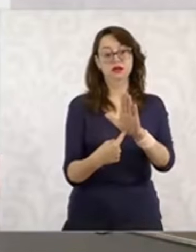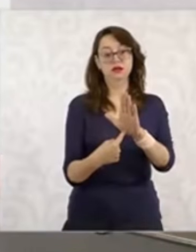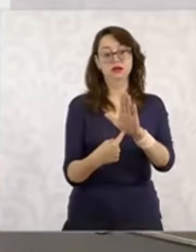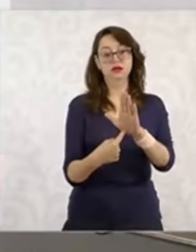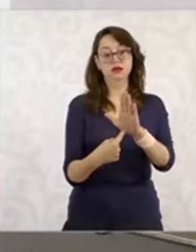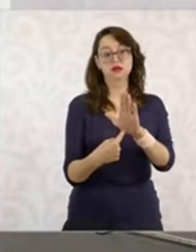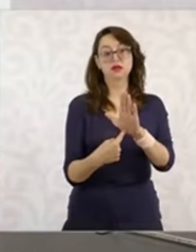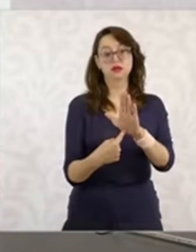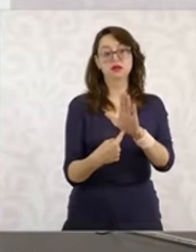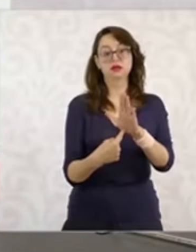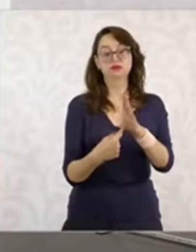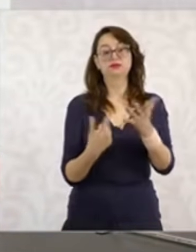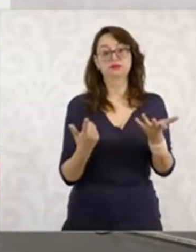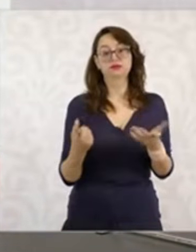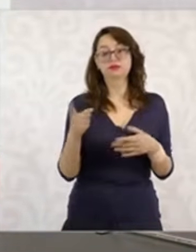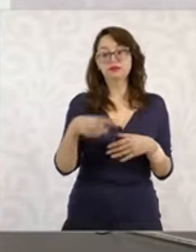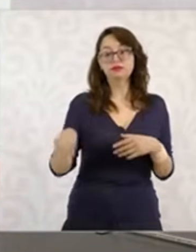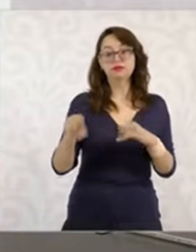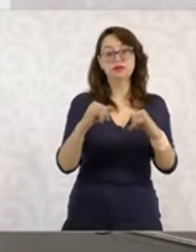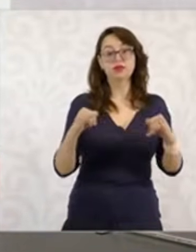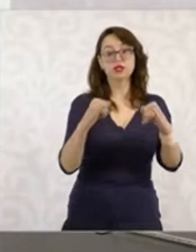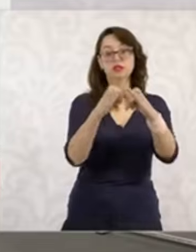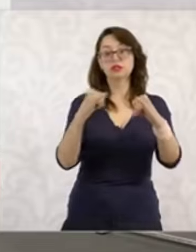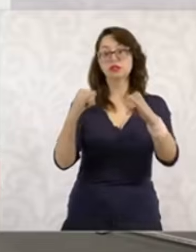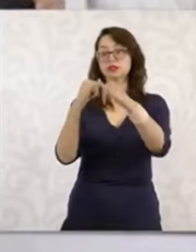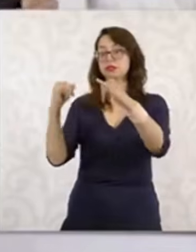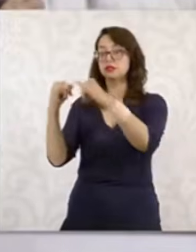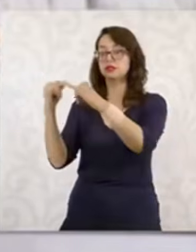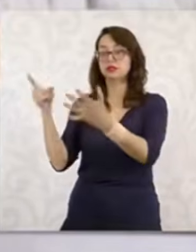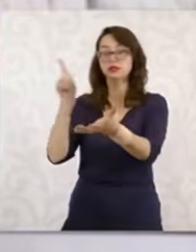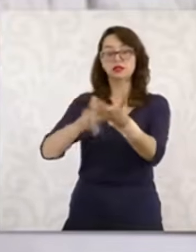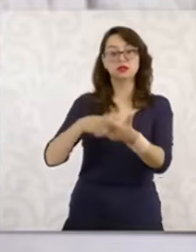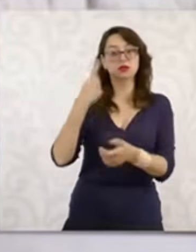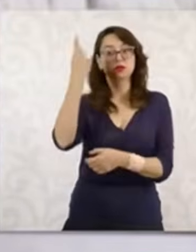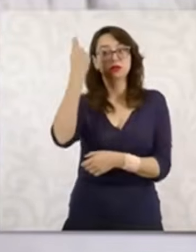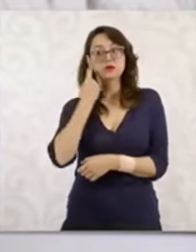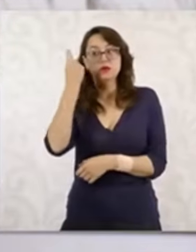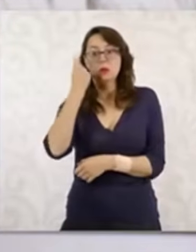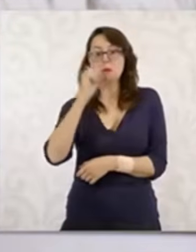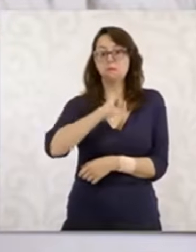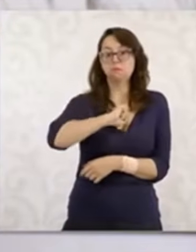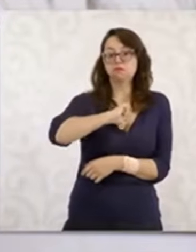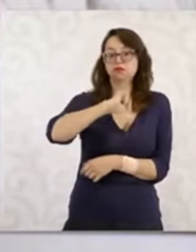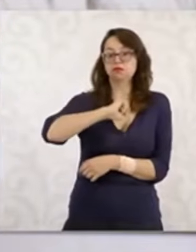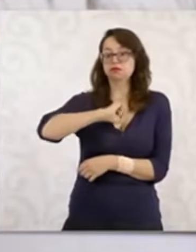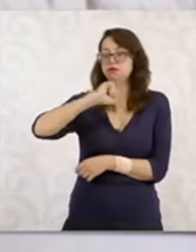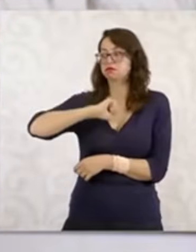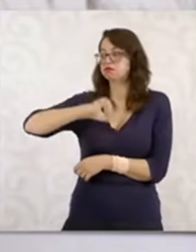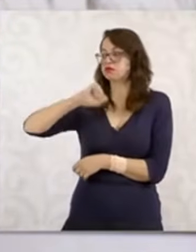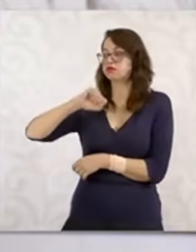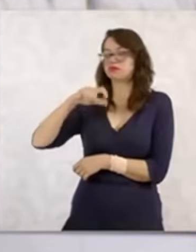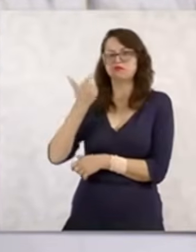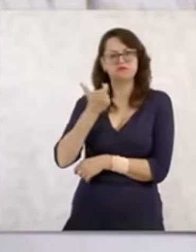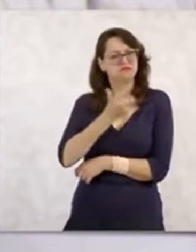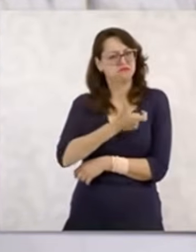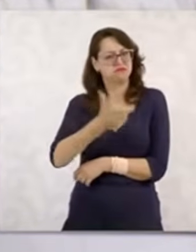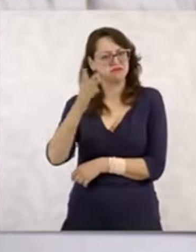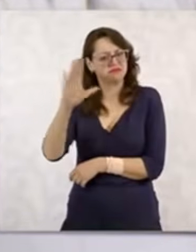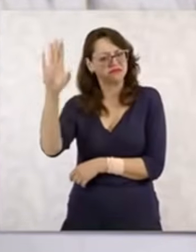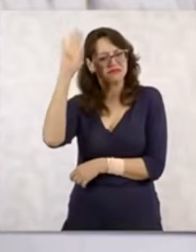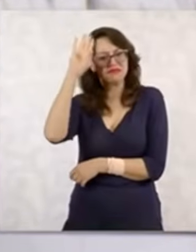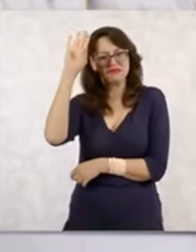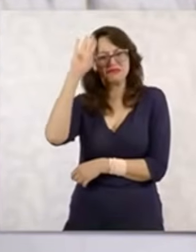Estas son las paraestatales que tienen las pensiones más altas y más fuera de rango en el gobierno